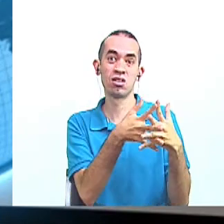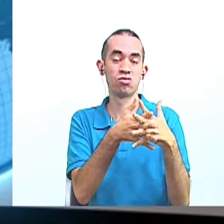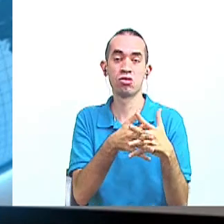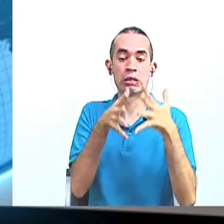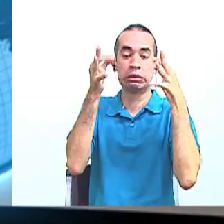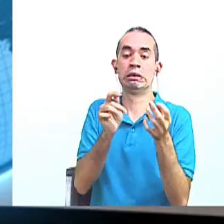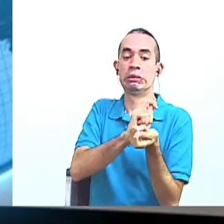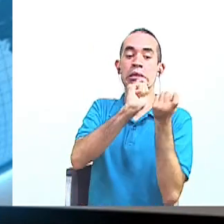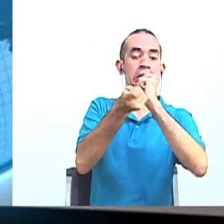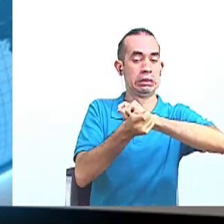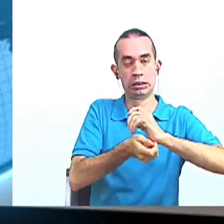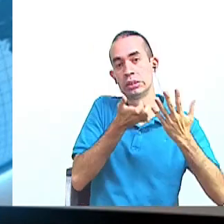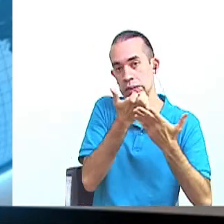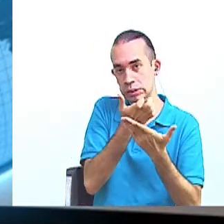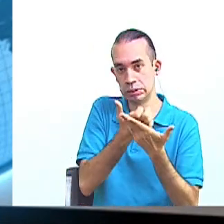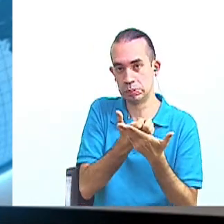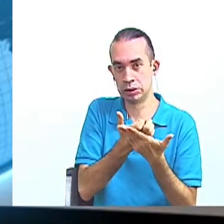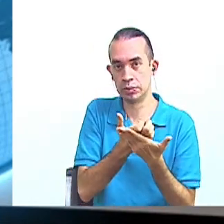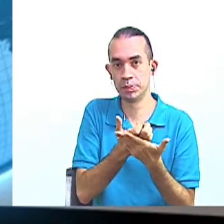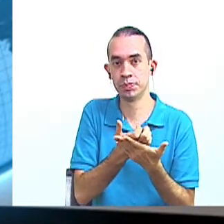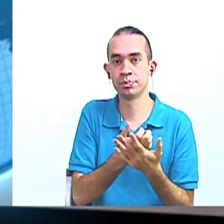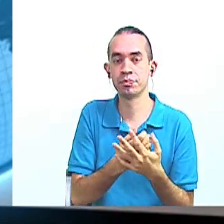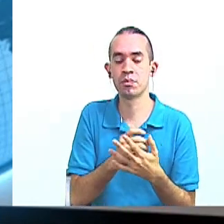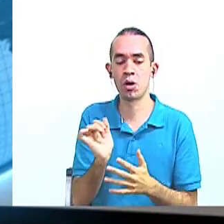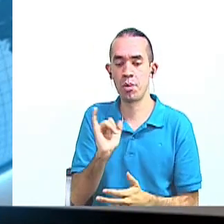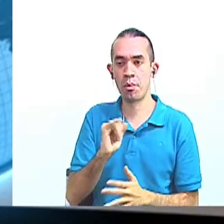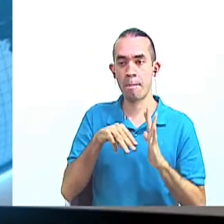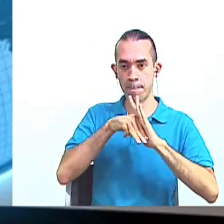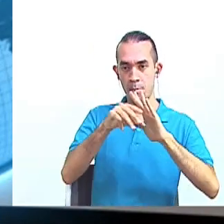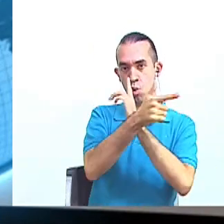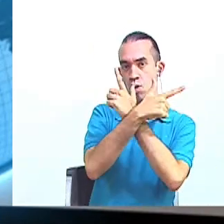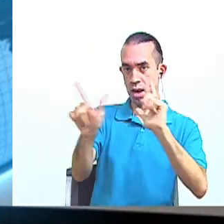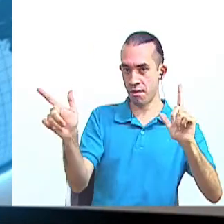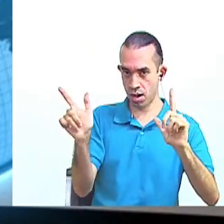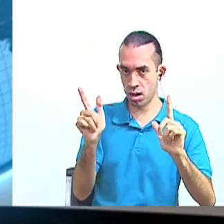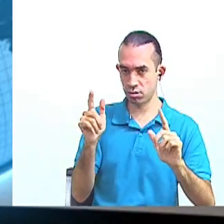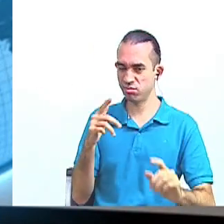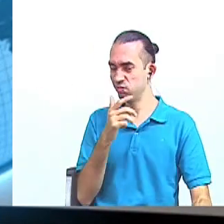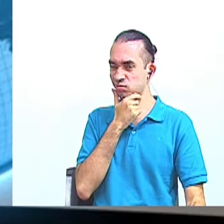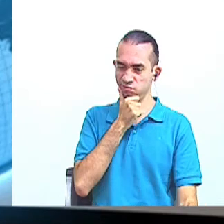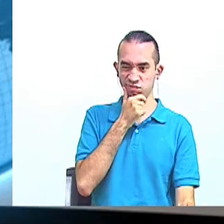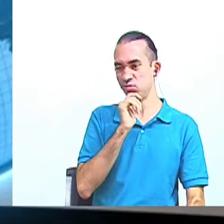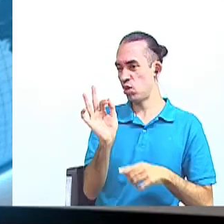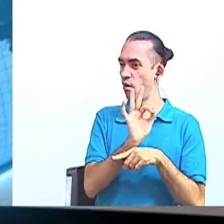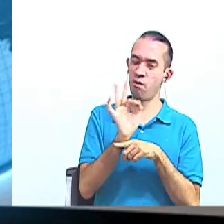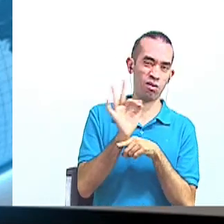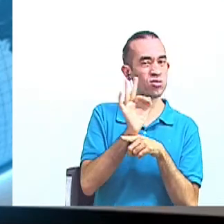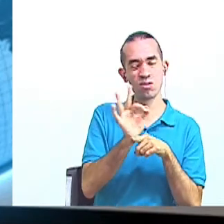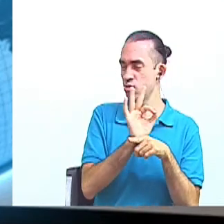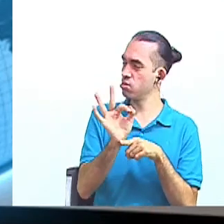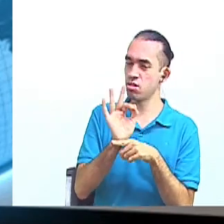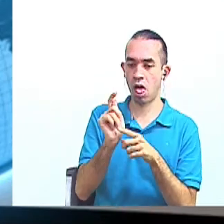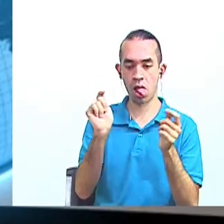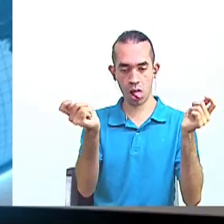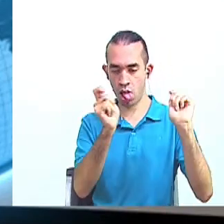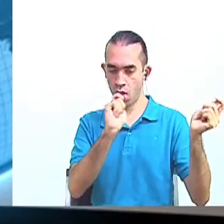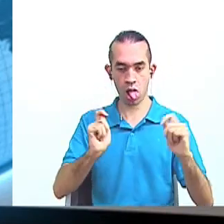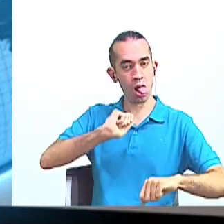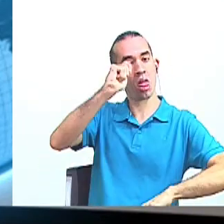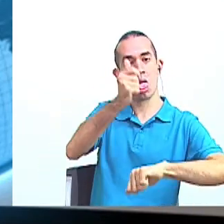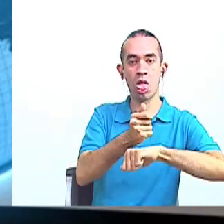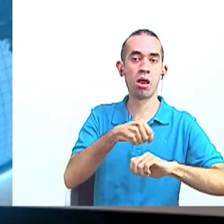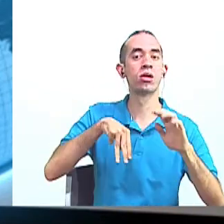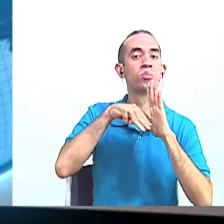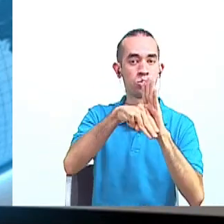su economía y decir, bueno, el modelo liberal pareciera que no funciona. Vamos a intentar establecer un